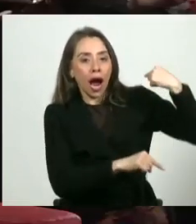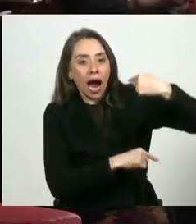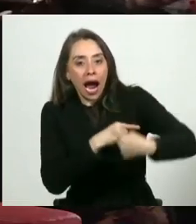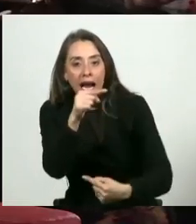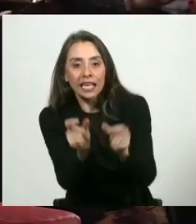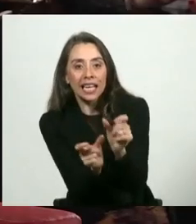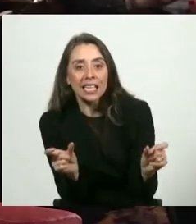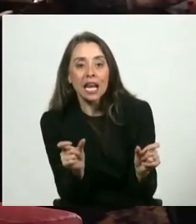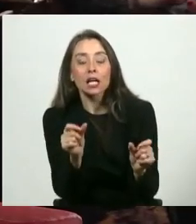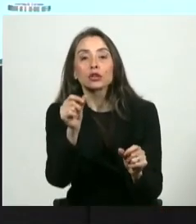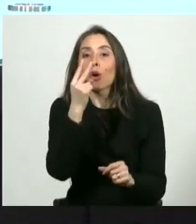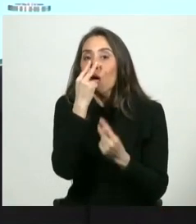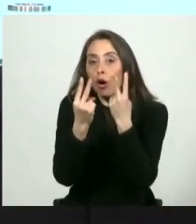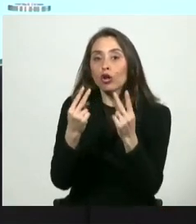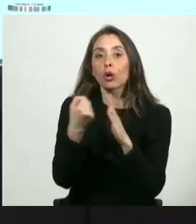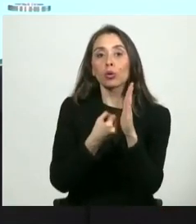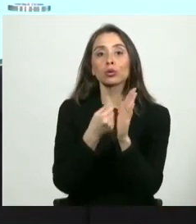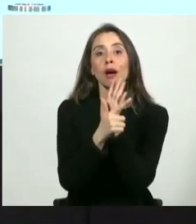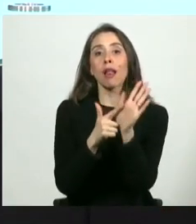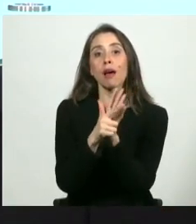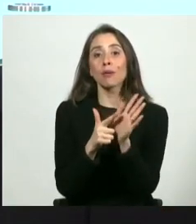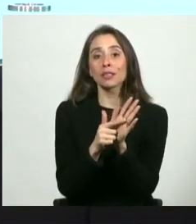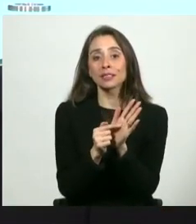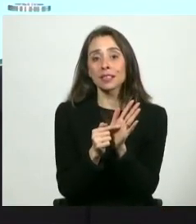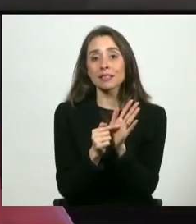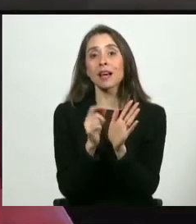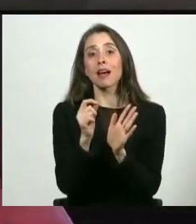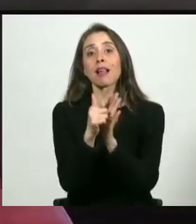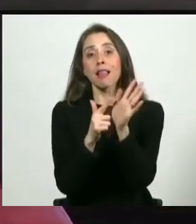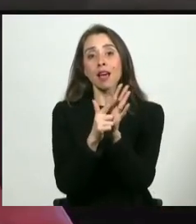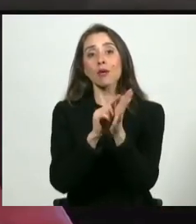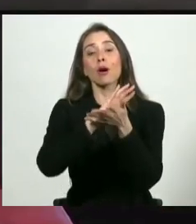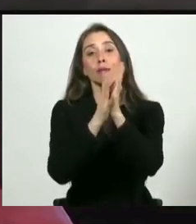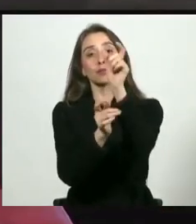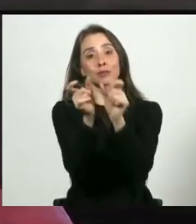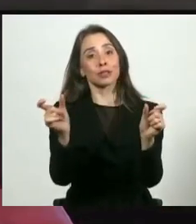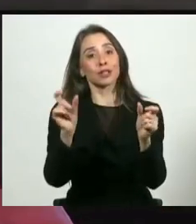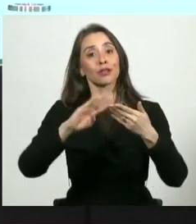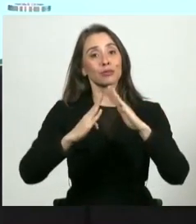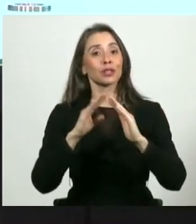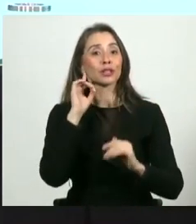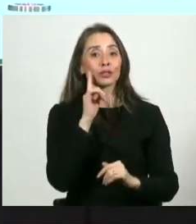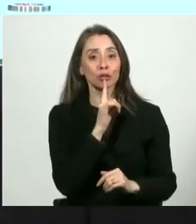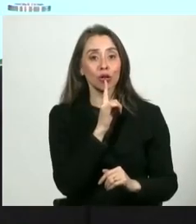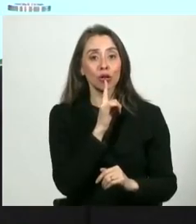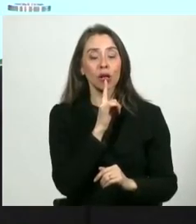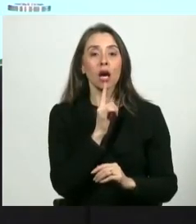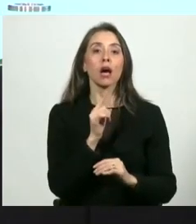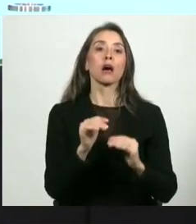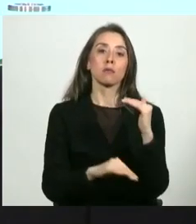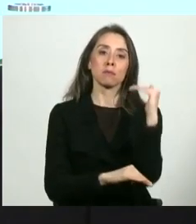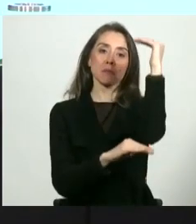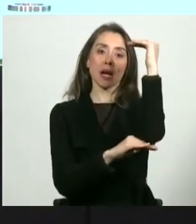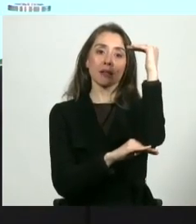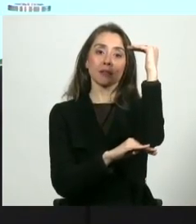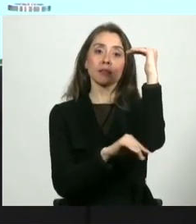he luchado porque la lengua de señas, siendo lenguaje universal de la comunidad sorda, se imponga